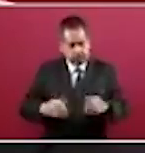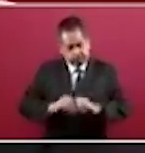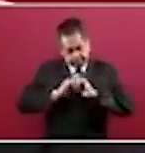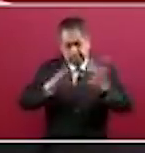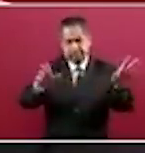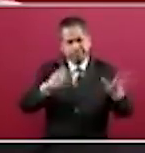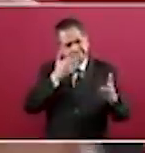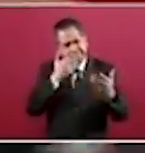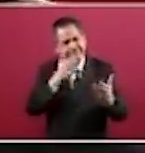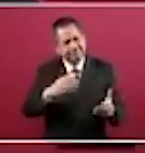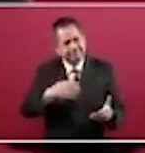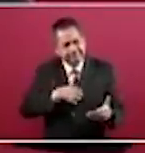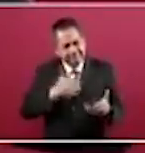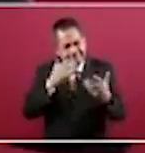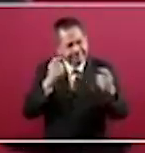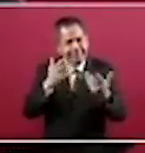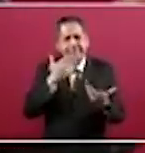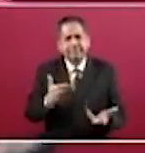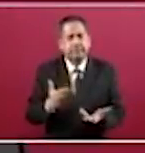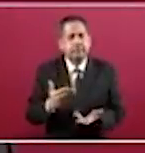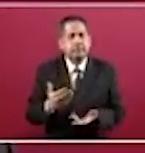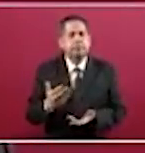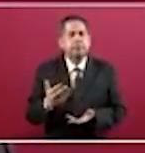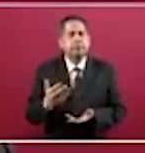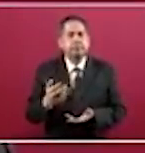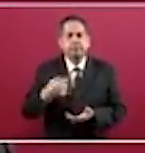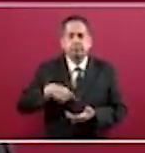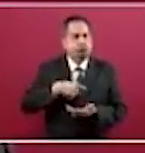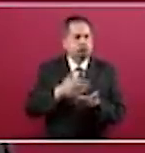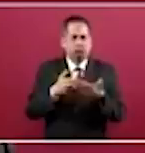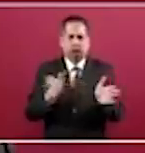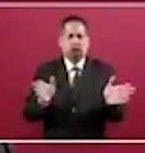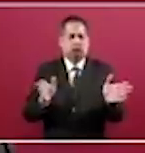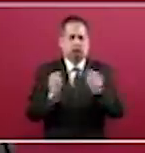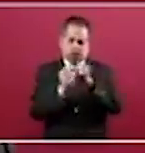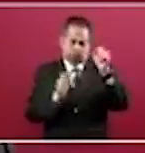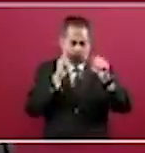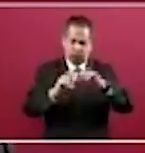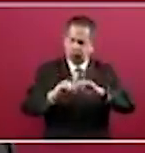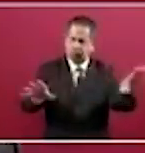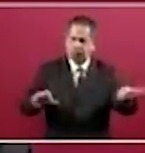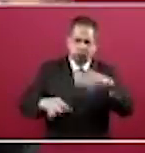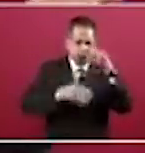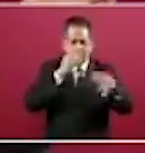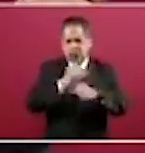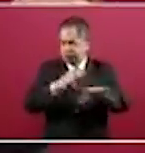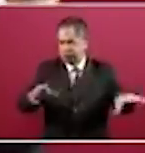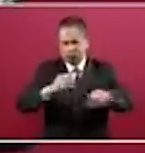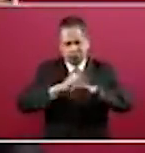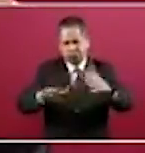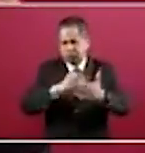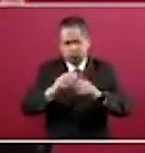celebrarlo. O sea, estamos ventilando todo, todo, todo,